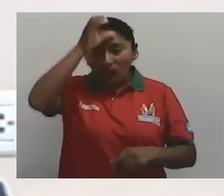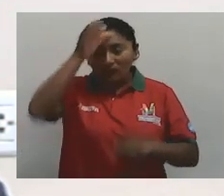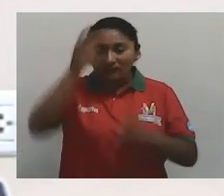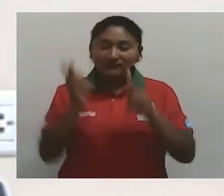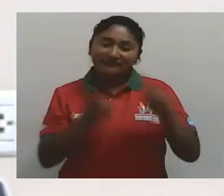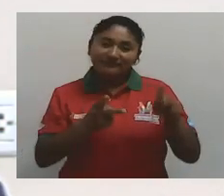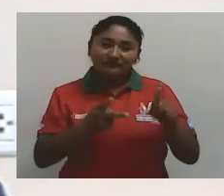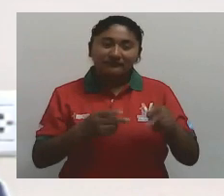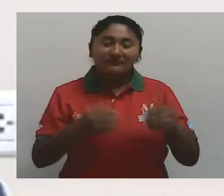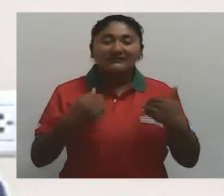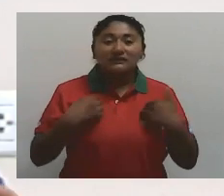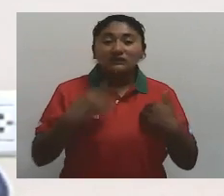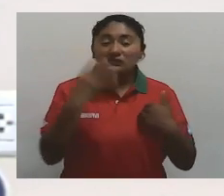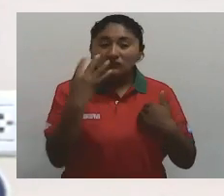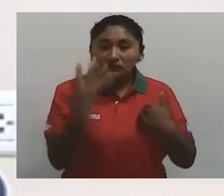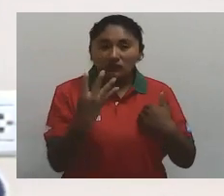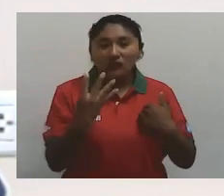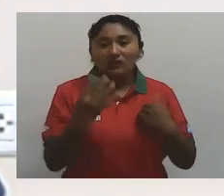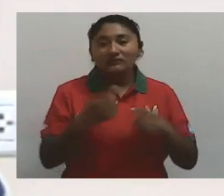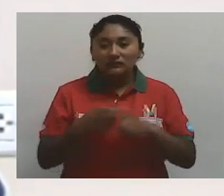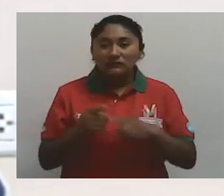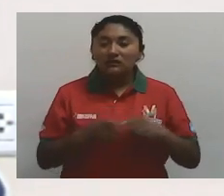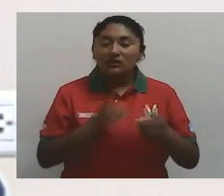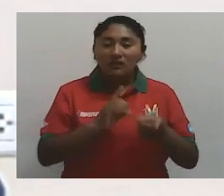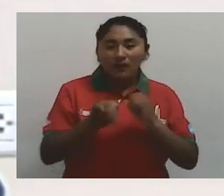4 disciplinas que se están desarrollando